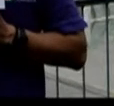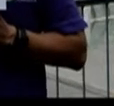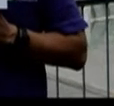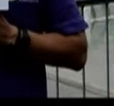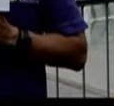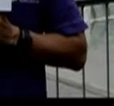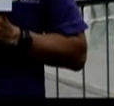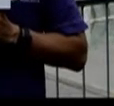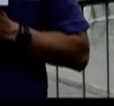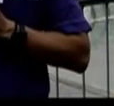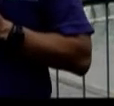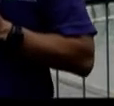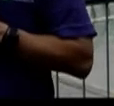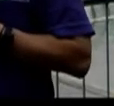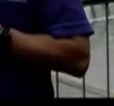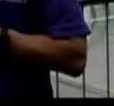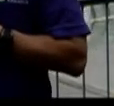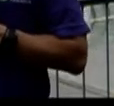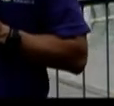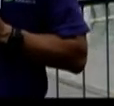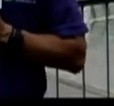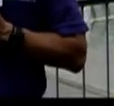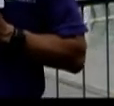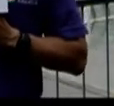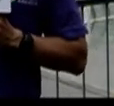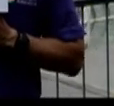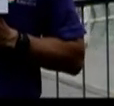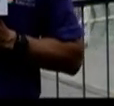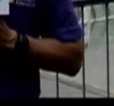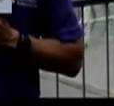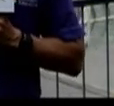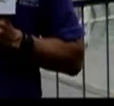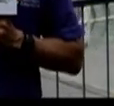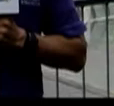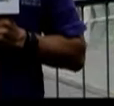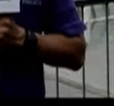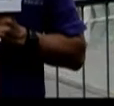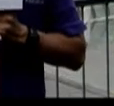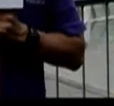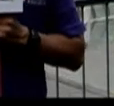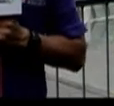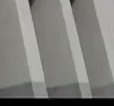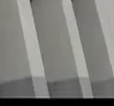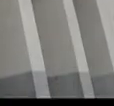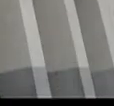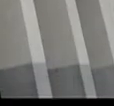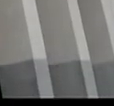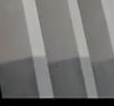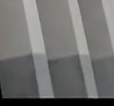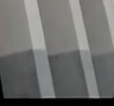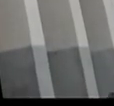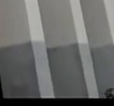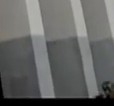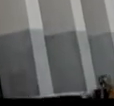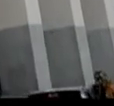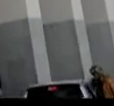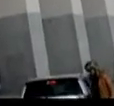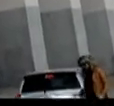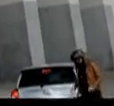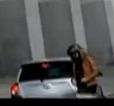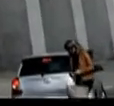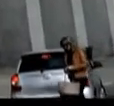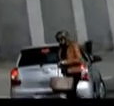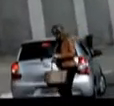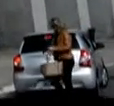la copa libertadores incluso este escenario fue sede de partidos a la copa del mundo de brasil 1950 el longevo estadio pacaembú